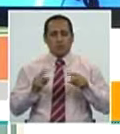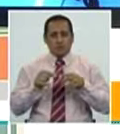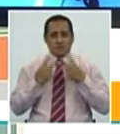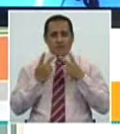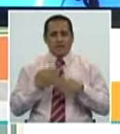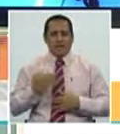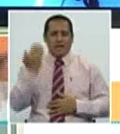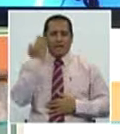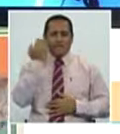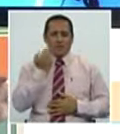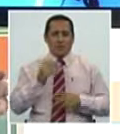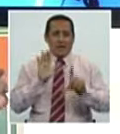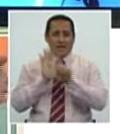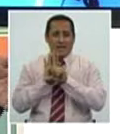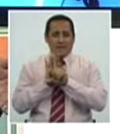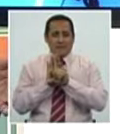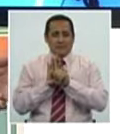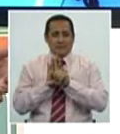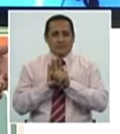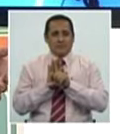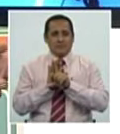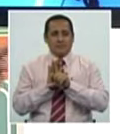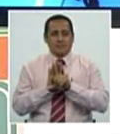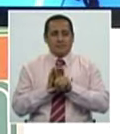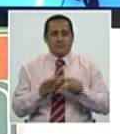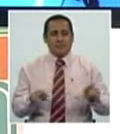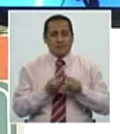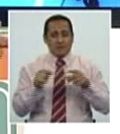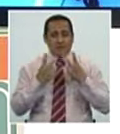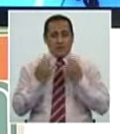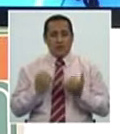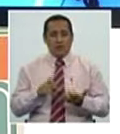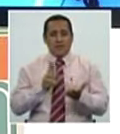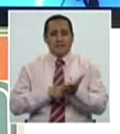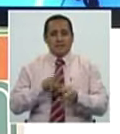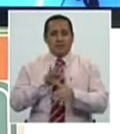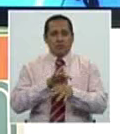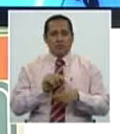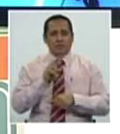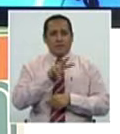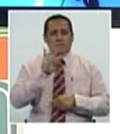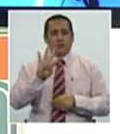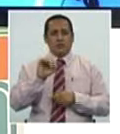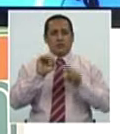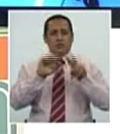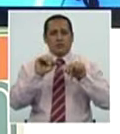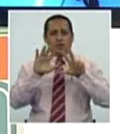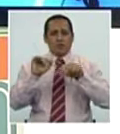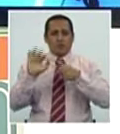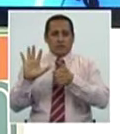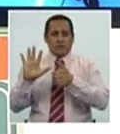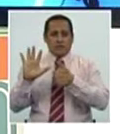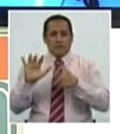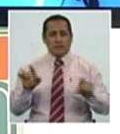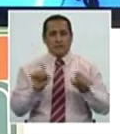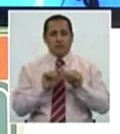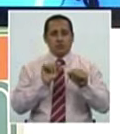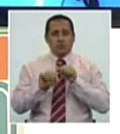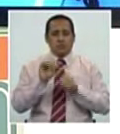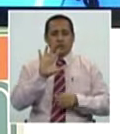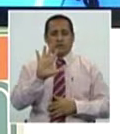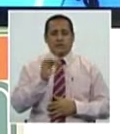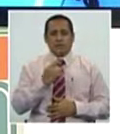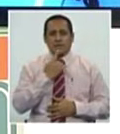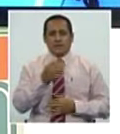cuando existía la antigua ley del ICS, ¿no? Que ahora es de salud, ¿no? Con la 24.786, su